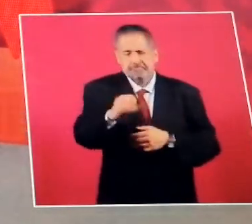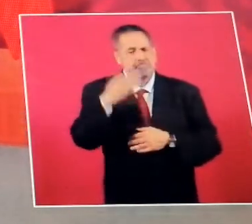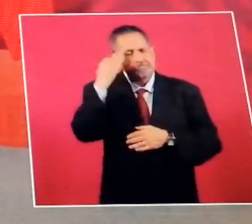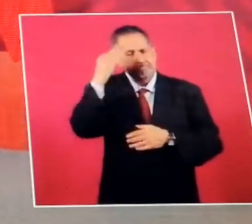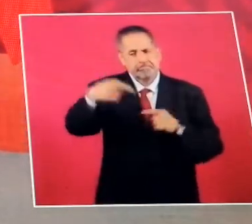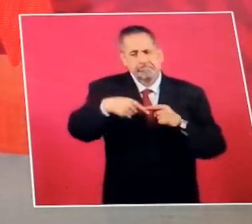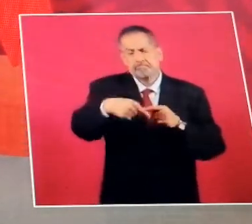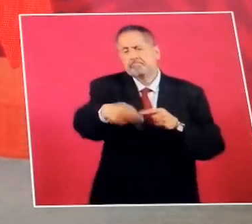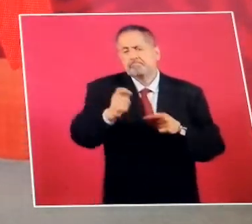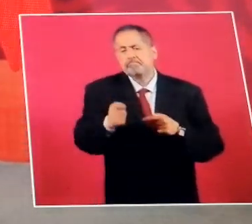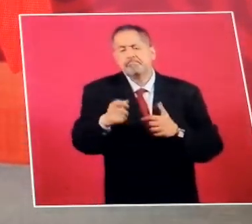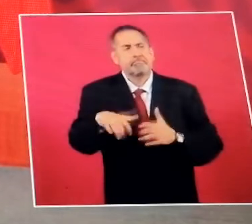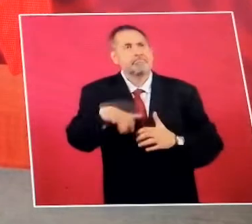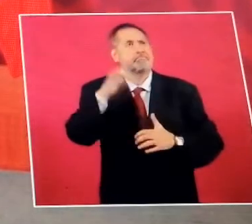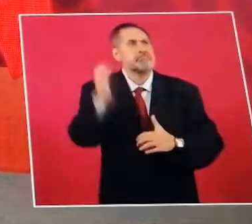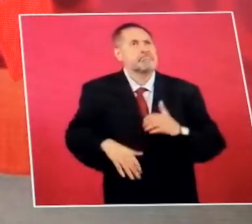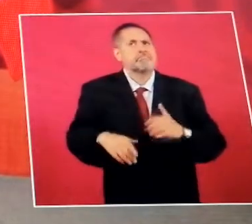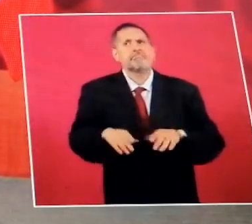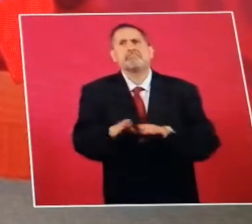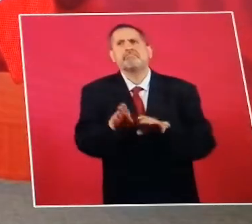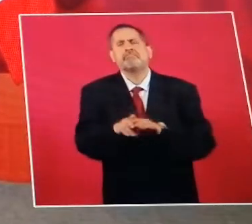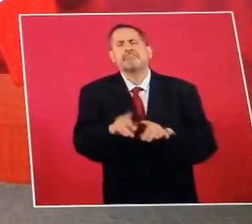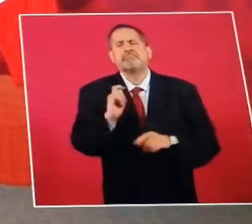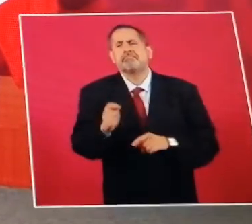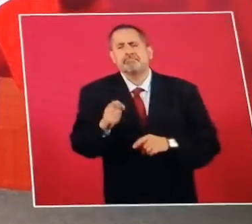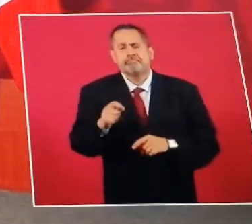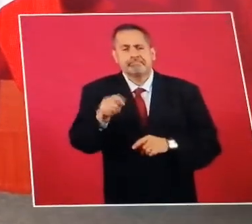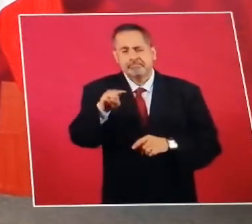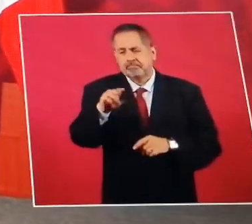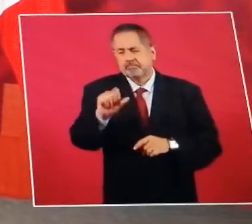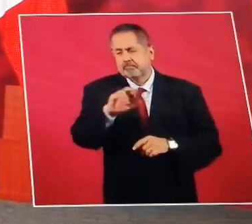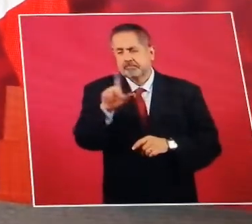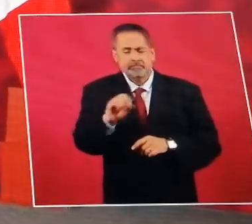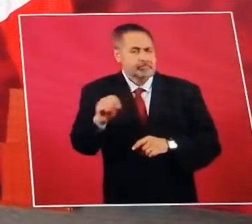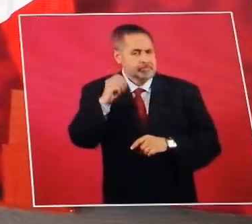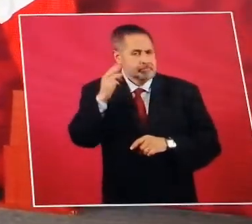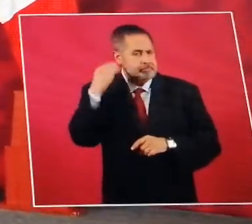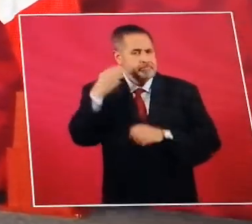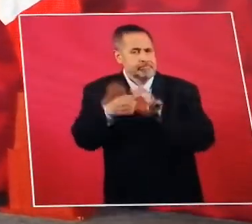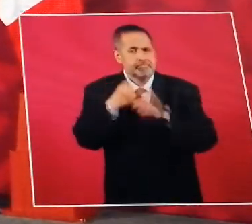que concluye en marzo del 2024.